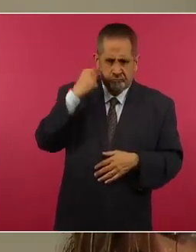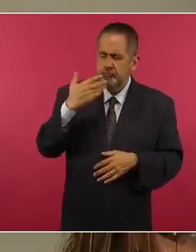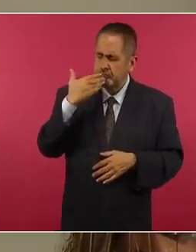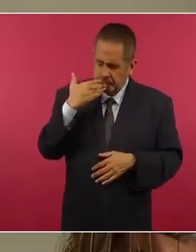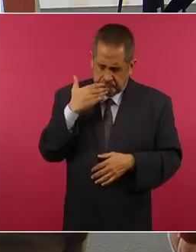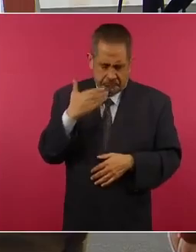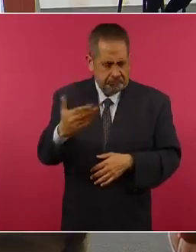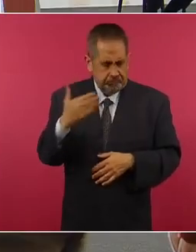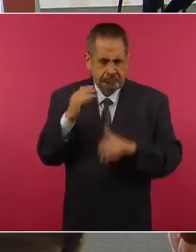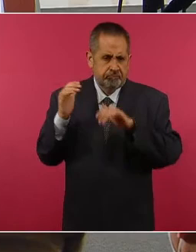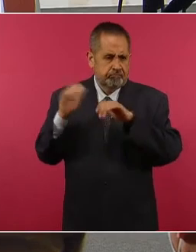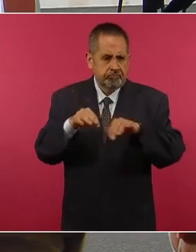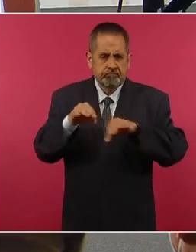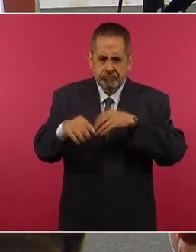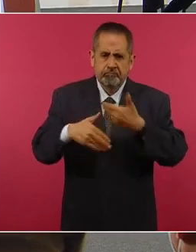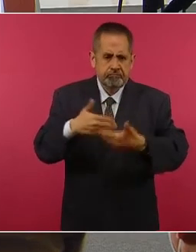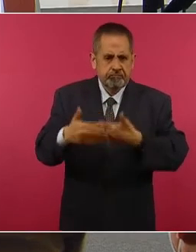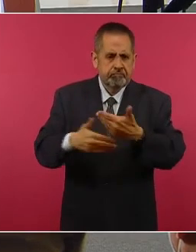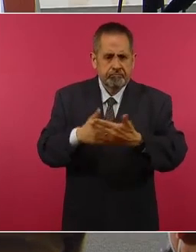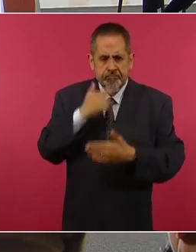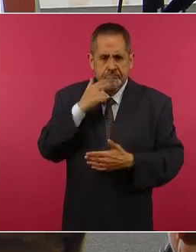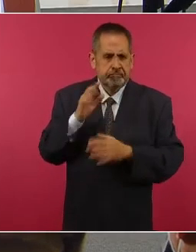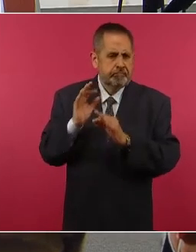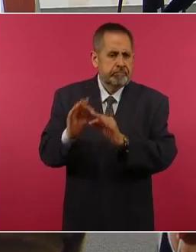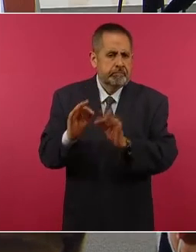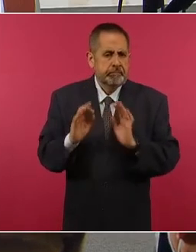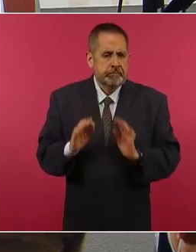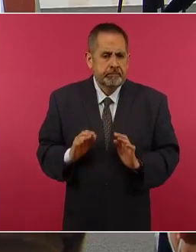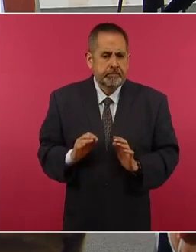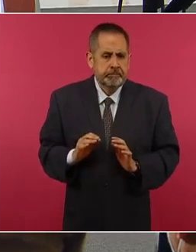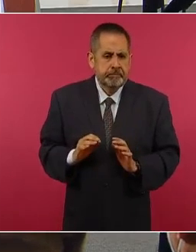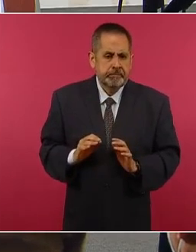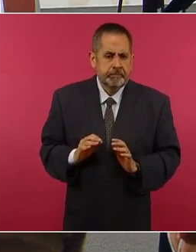sido todo este tiempo